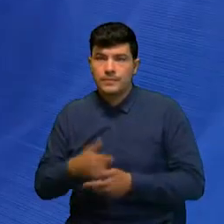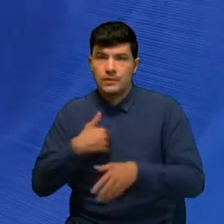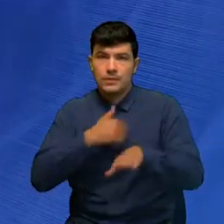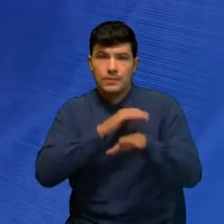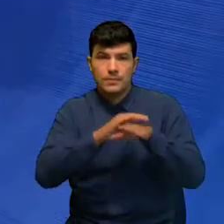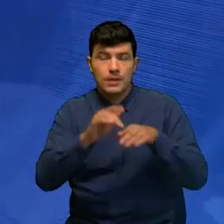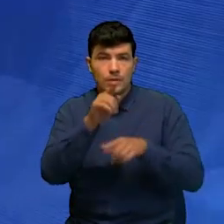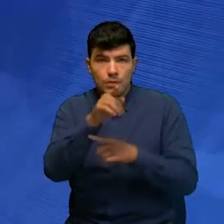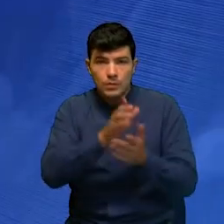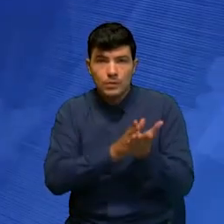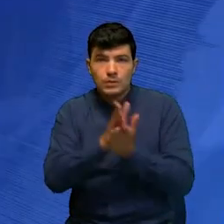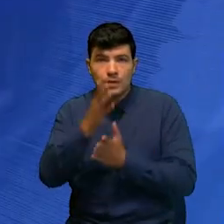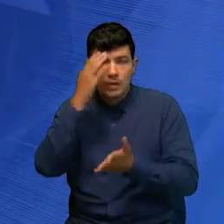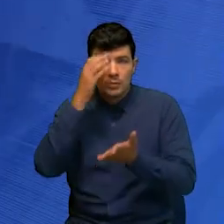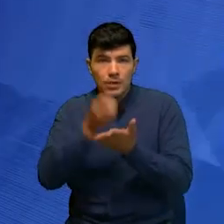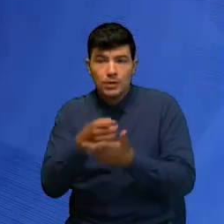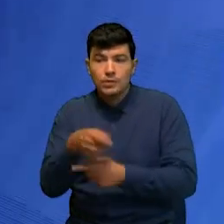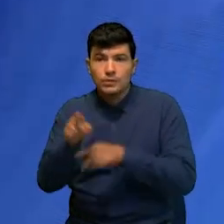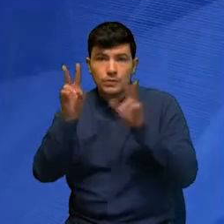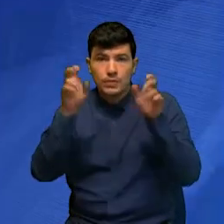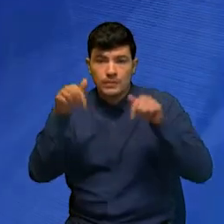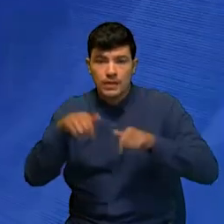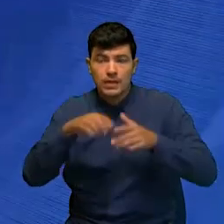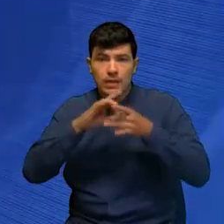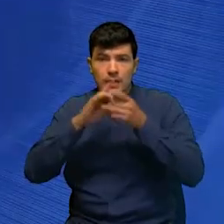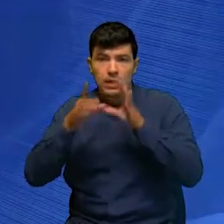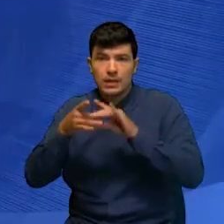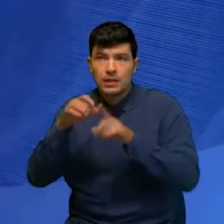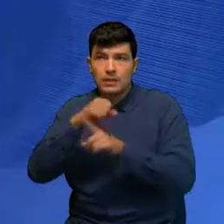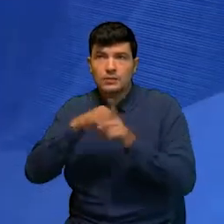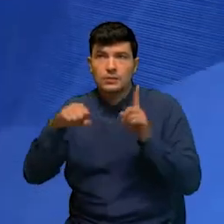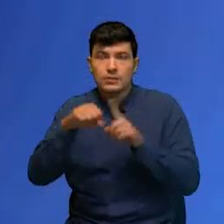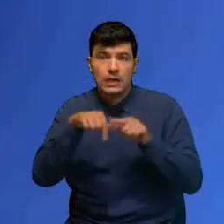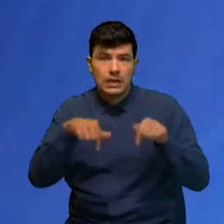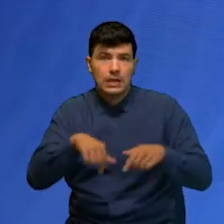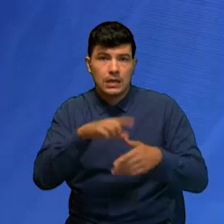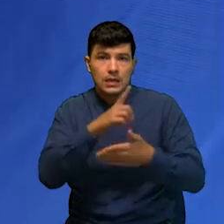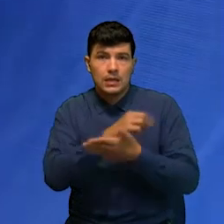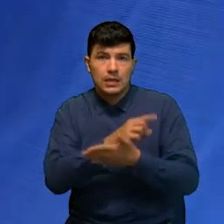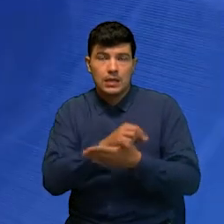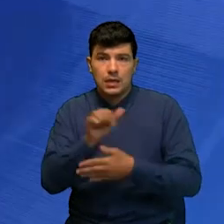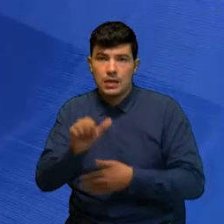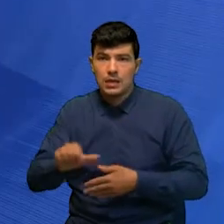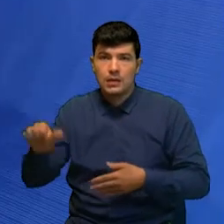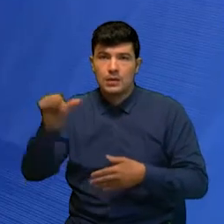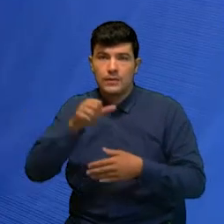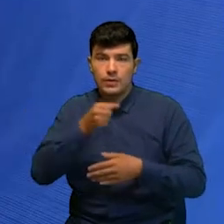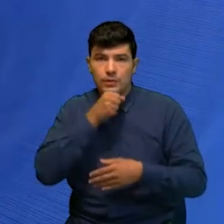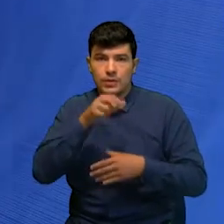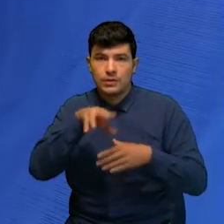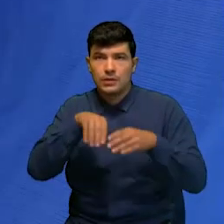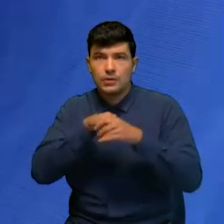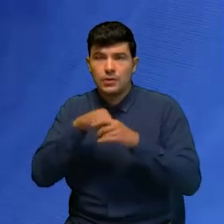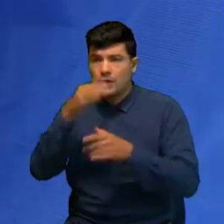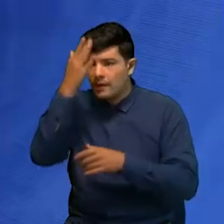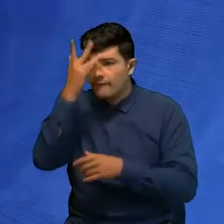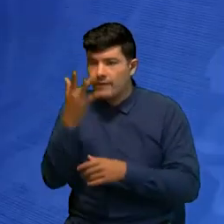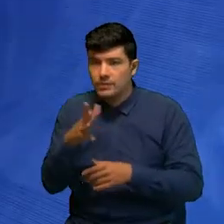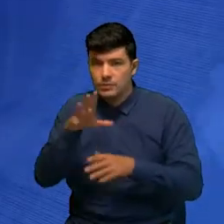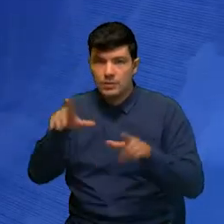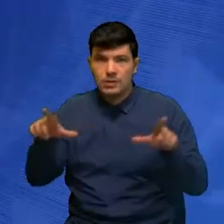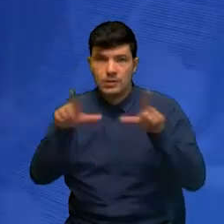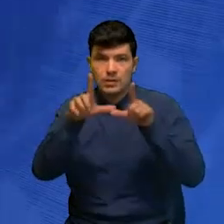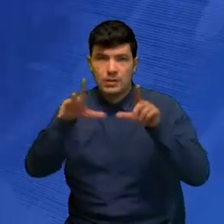invitamos para que sigan opinando sobre este tema en nuestras redes sociales. En Twitter estamos como @noticiastro, en Facebook estamos como Canal Tro